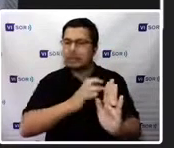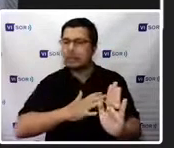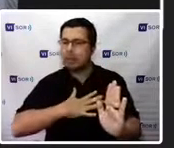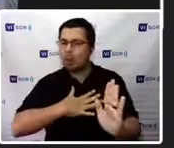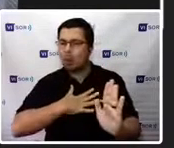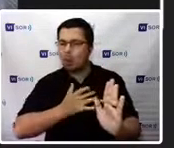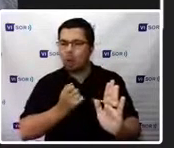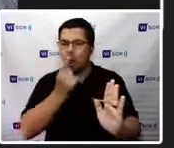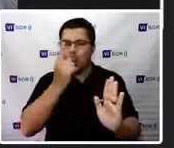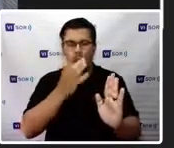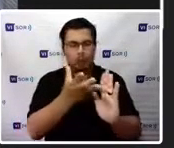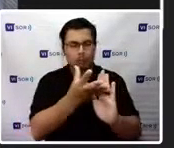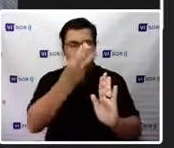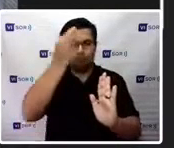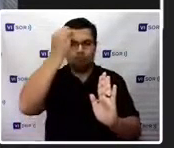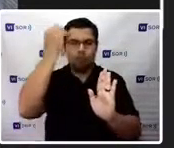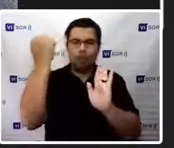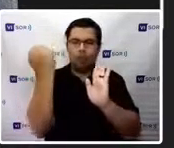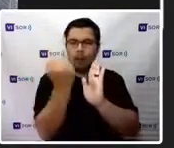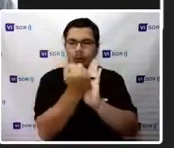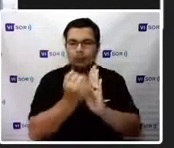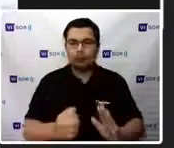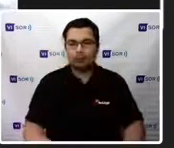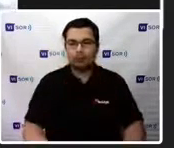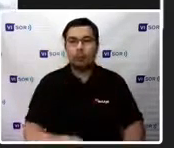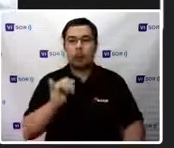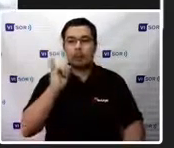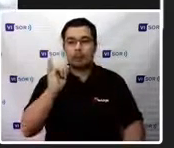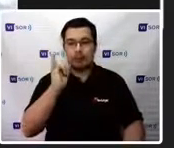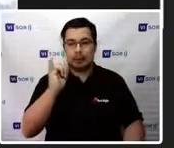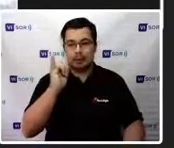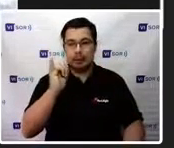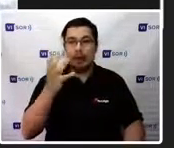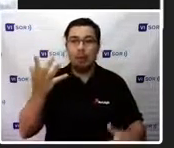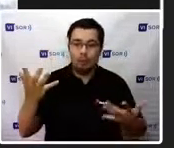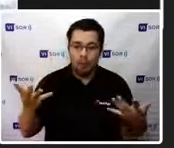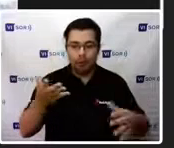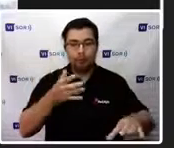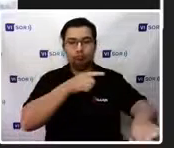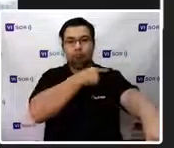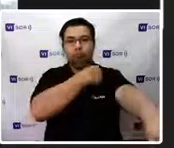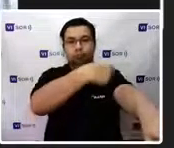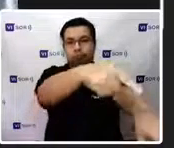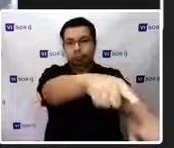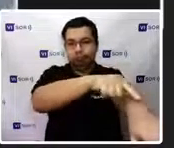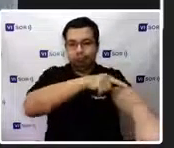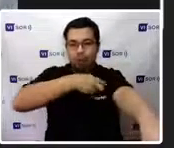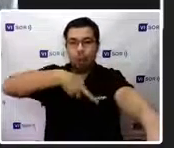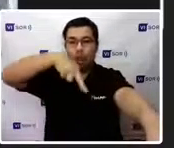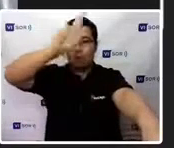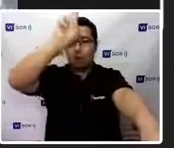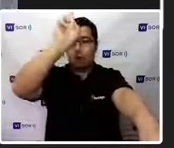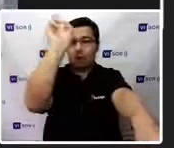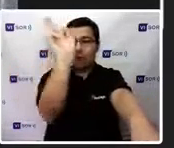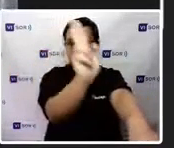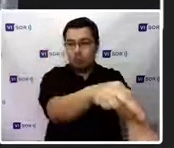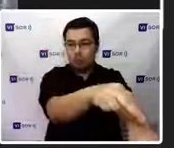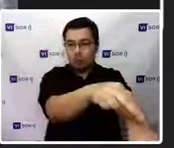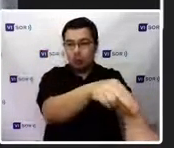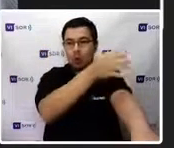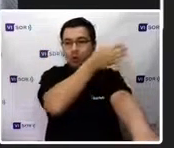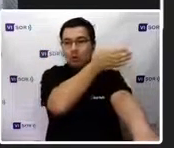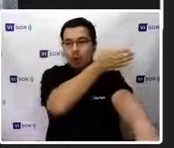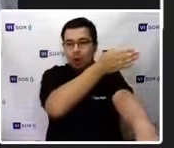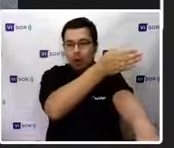Bueno, sí, recorrimos, digamos, de norte a sur, no todo Chile, por supuesto, pero sí, digamos, como tuvimos como